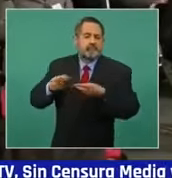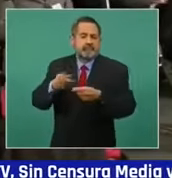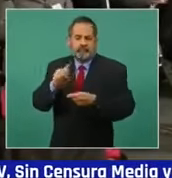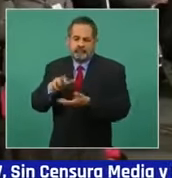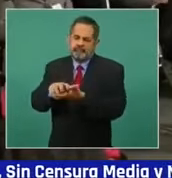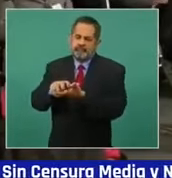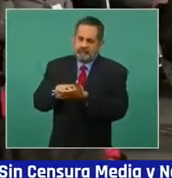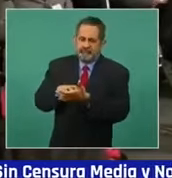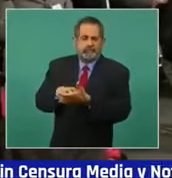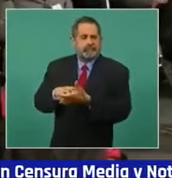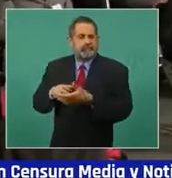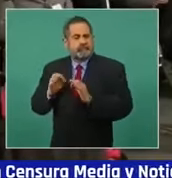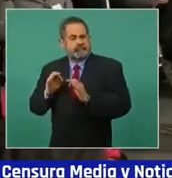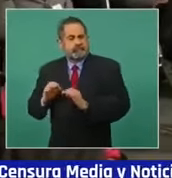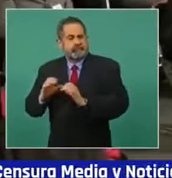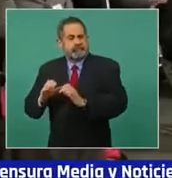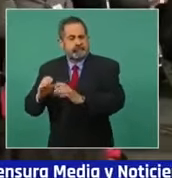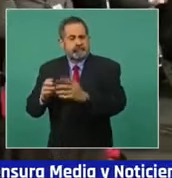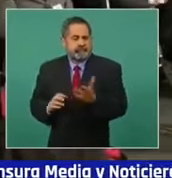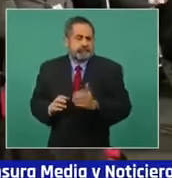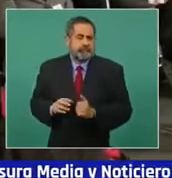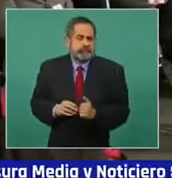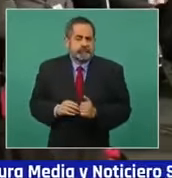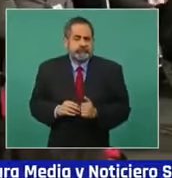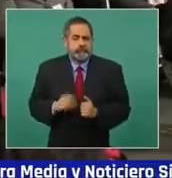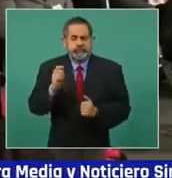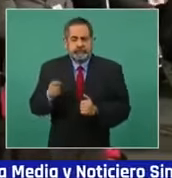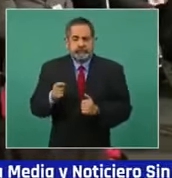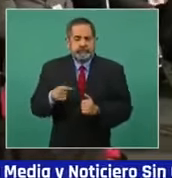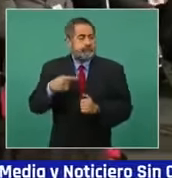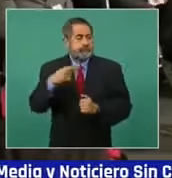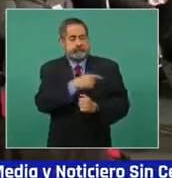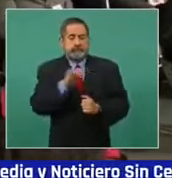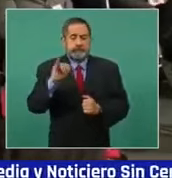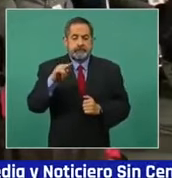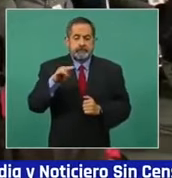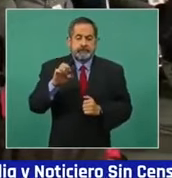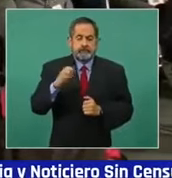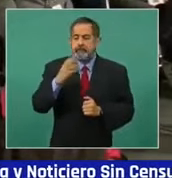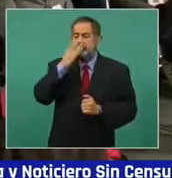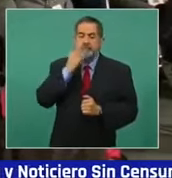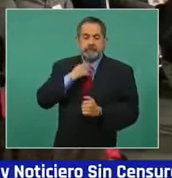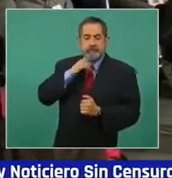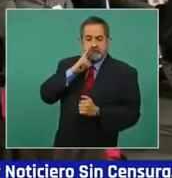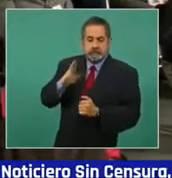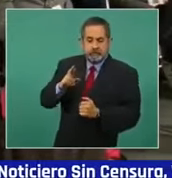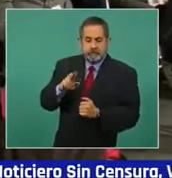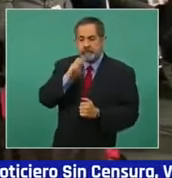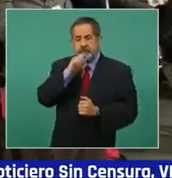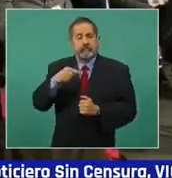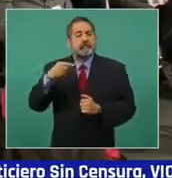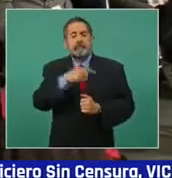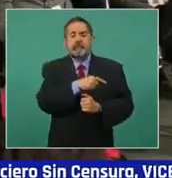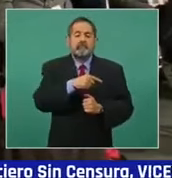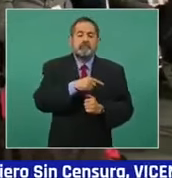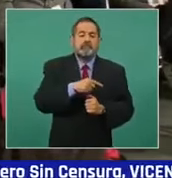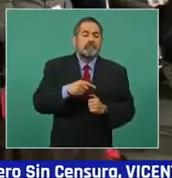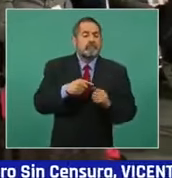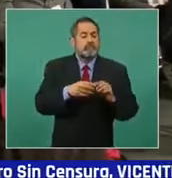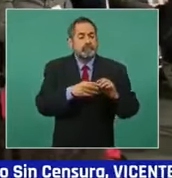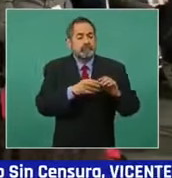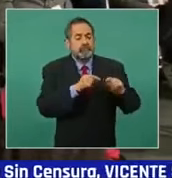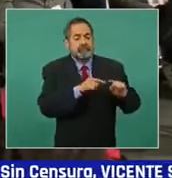federal. Obviamente no hay aún respuesta del INE concreta y también ha publicado la